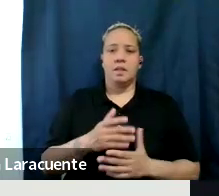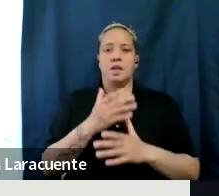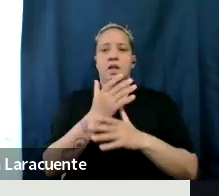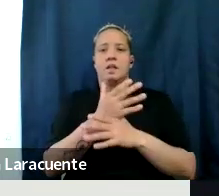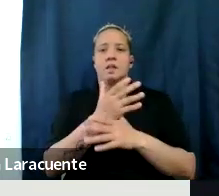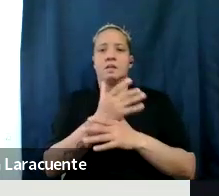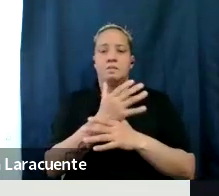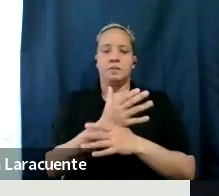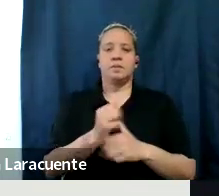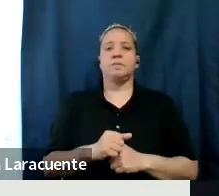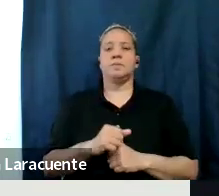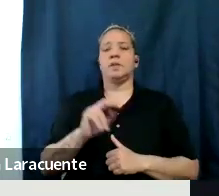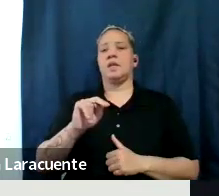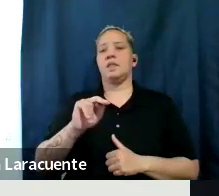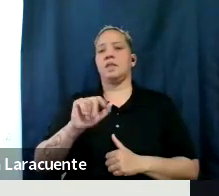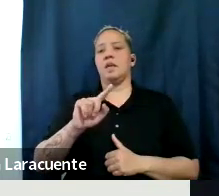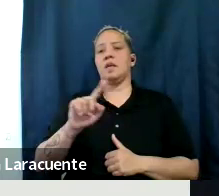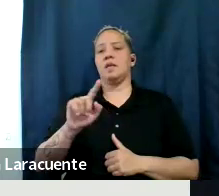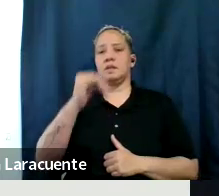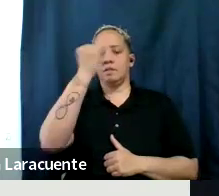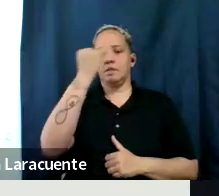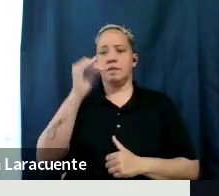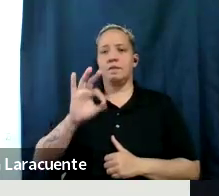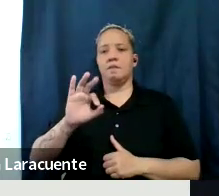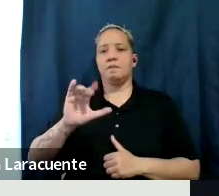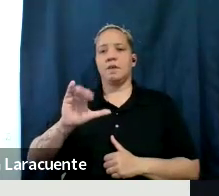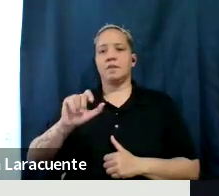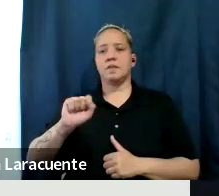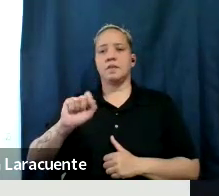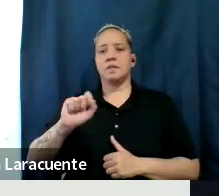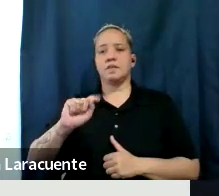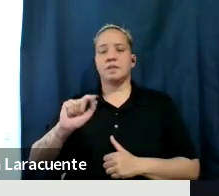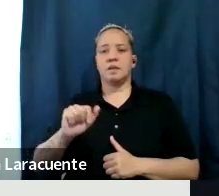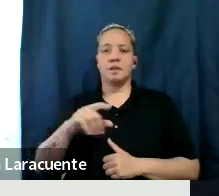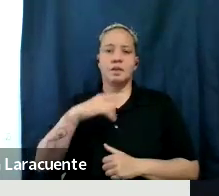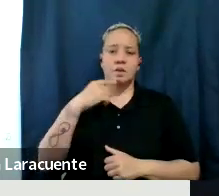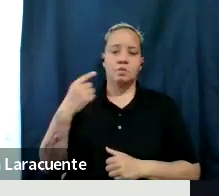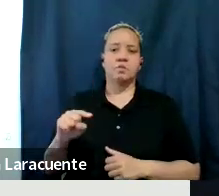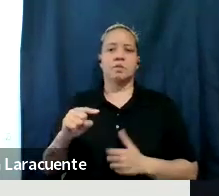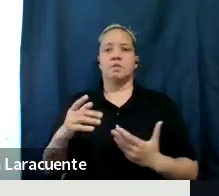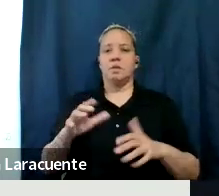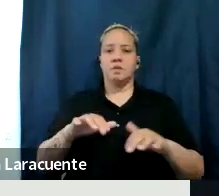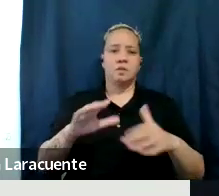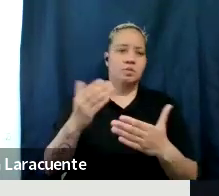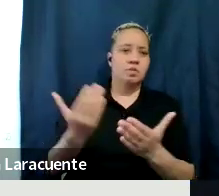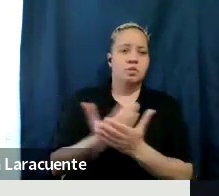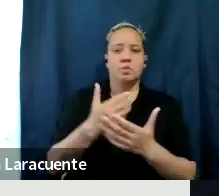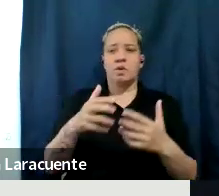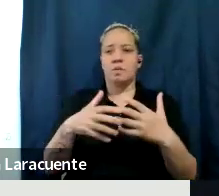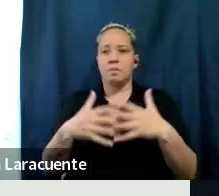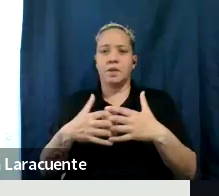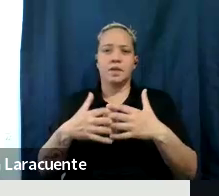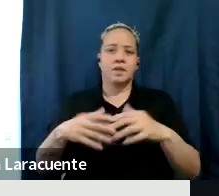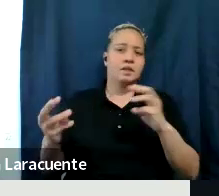Italia fascista y la Rusia comunista van a probar toda su artillería, sus nuevas maquinarias de